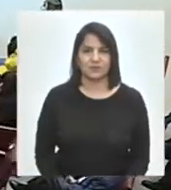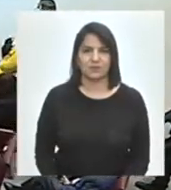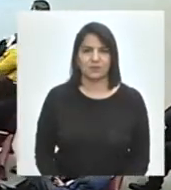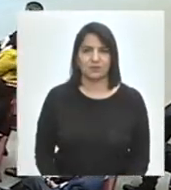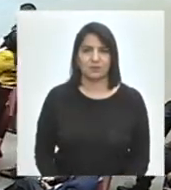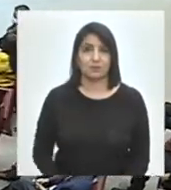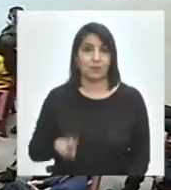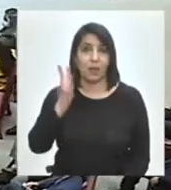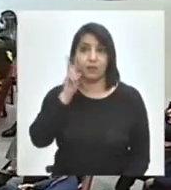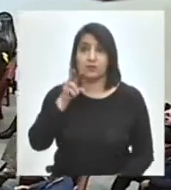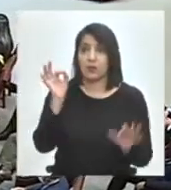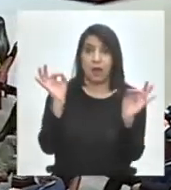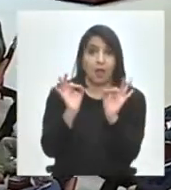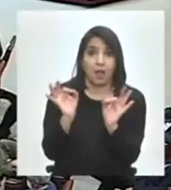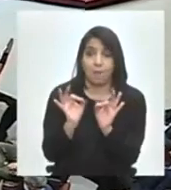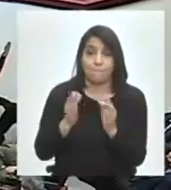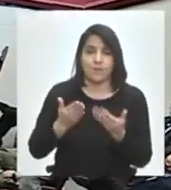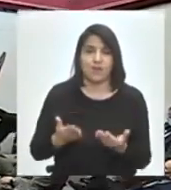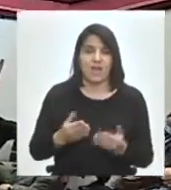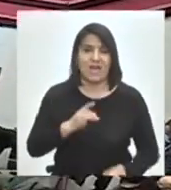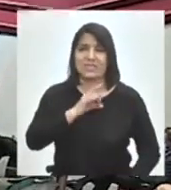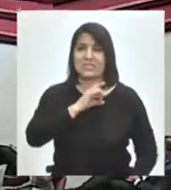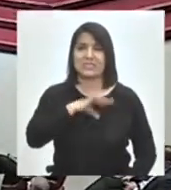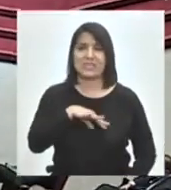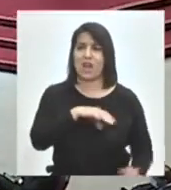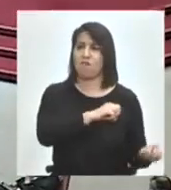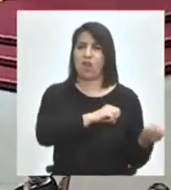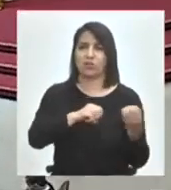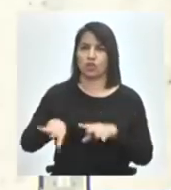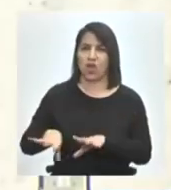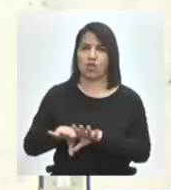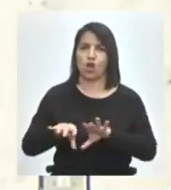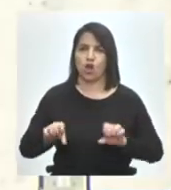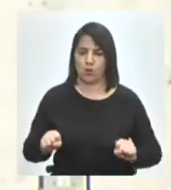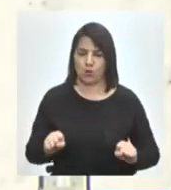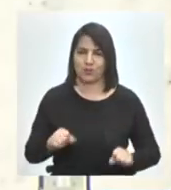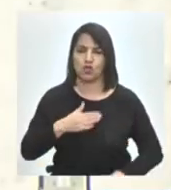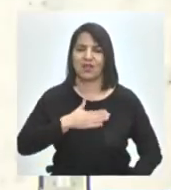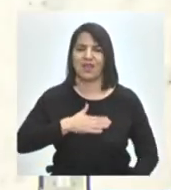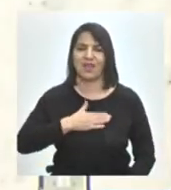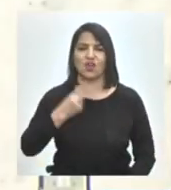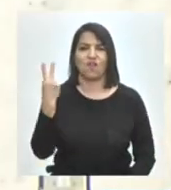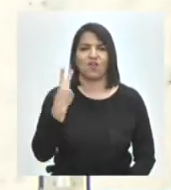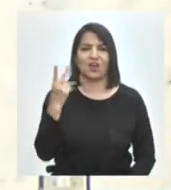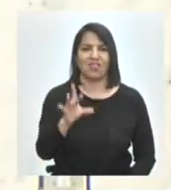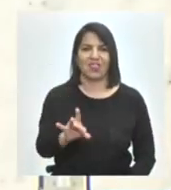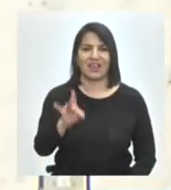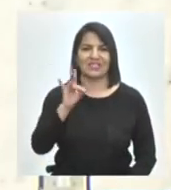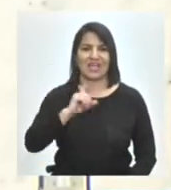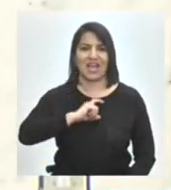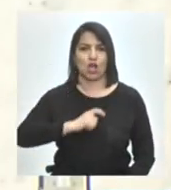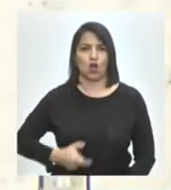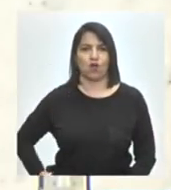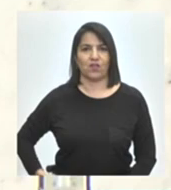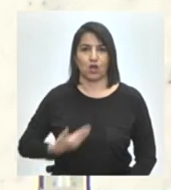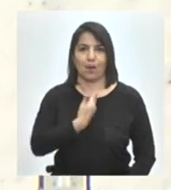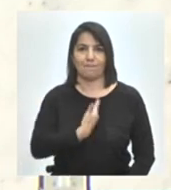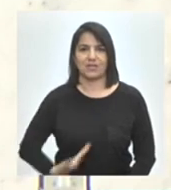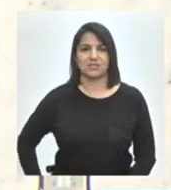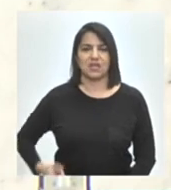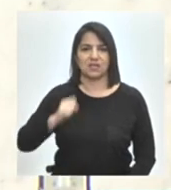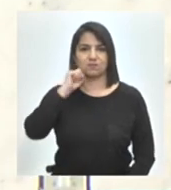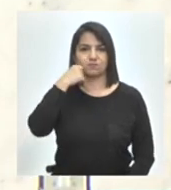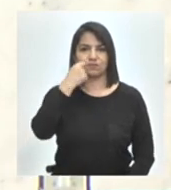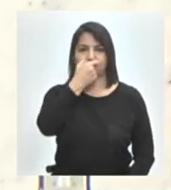Inexplicablemente, Chile había abandonado a medio camino este compromiso, por lo cual quiero valorar la decisión del gobierno del presidente Gabriel